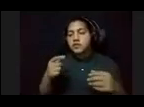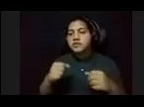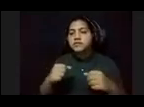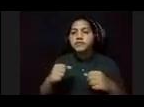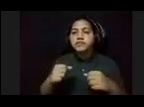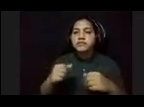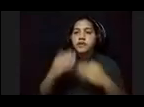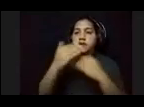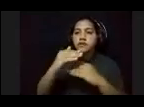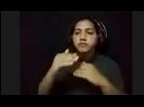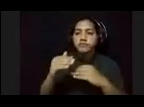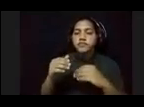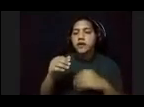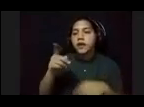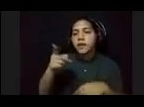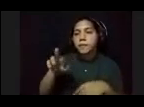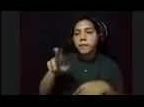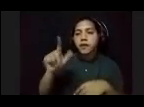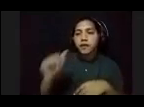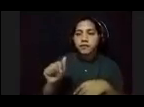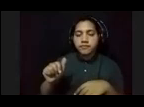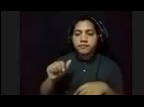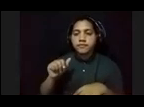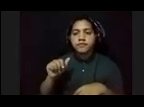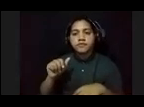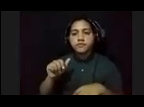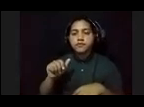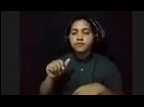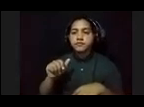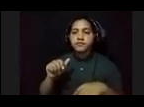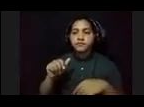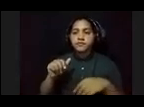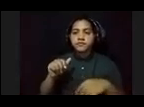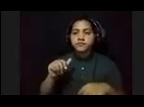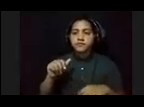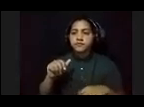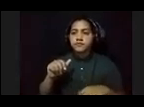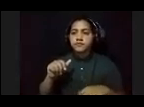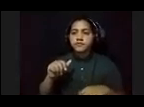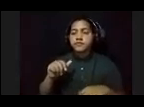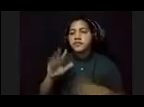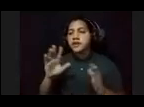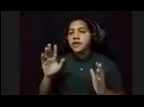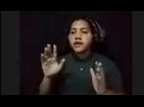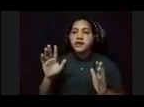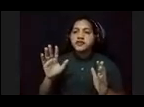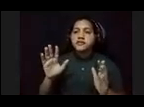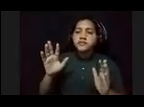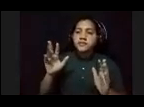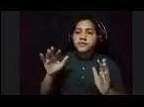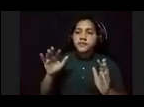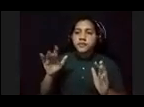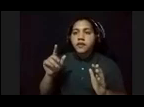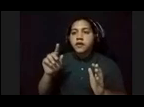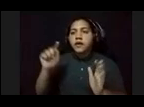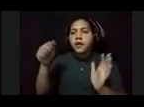Perla. Es así, a partir de la segunda mitad del siglo XVII, este fortín aparece en